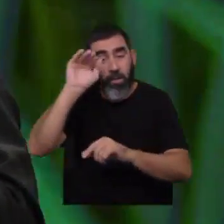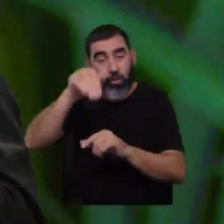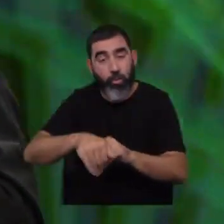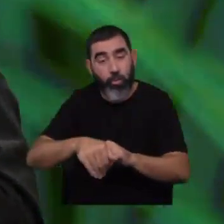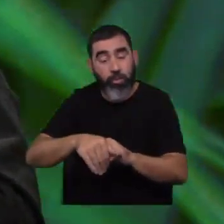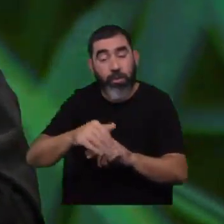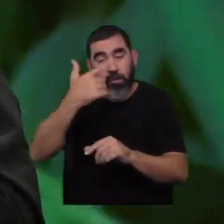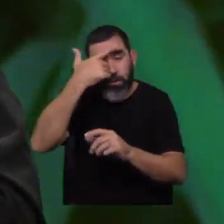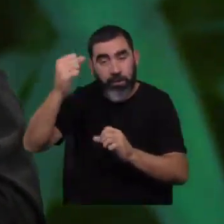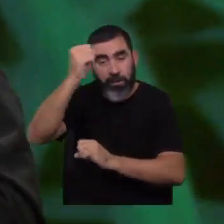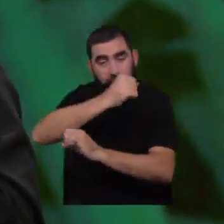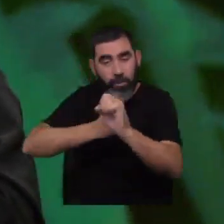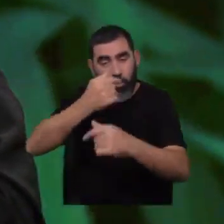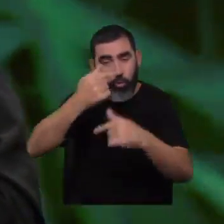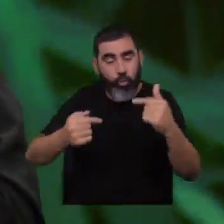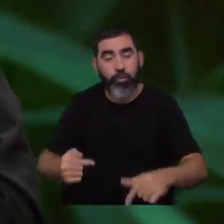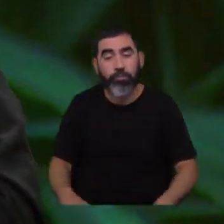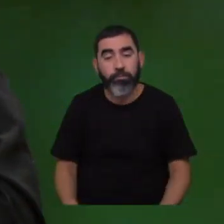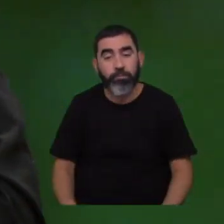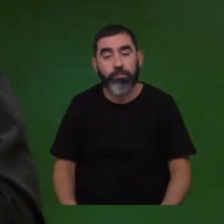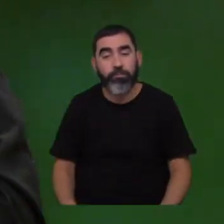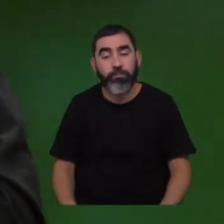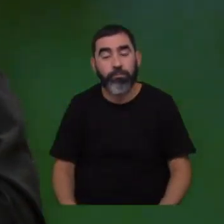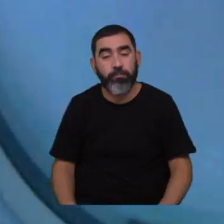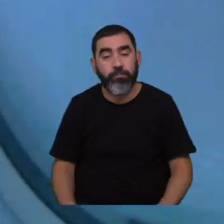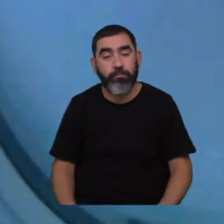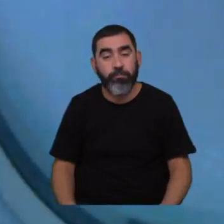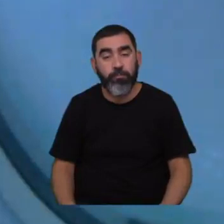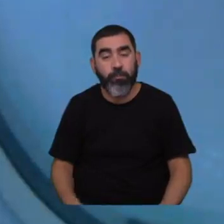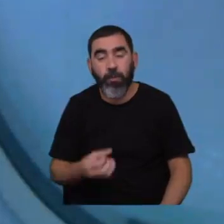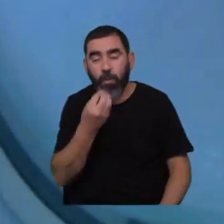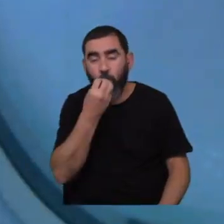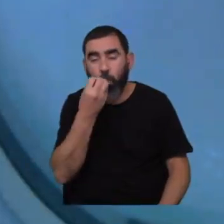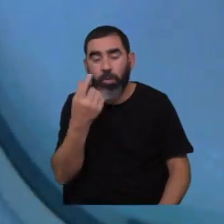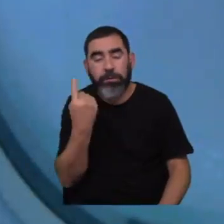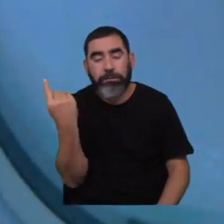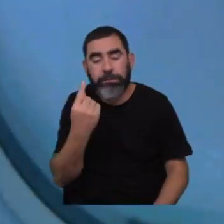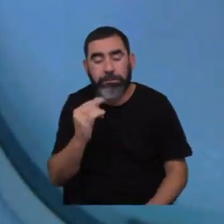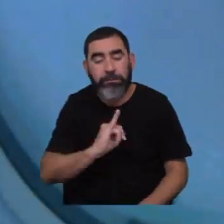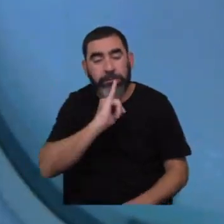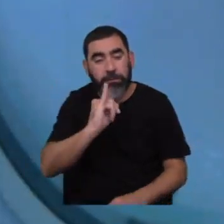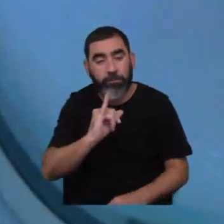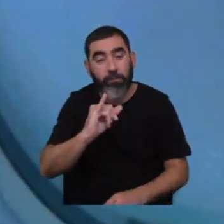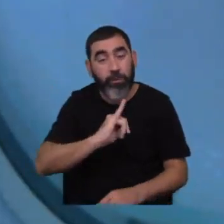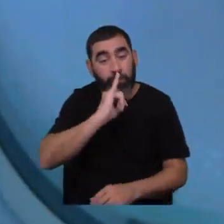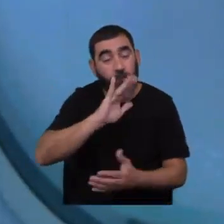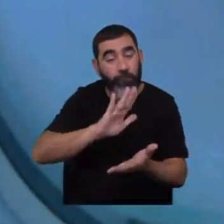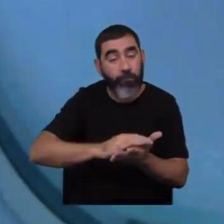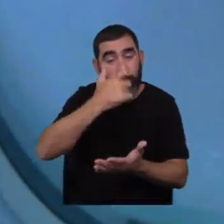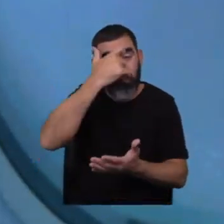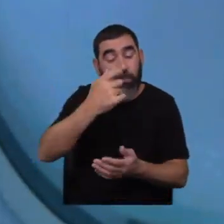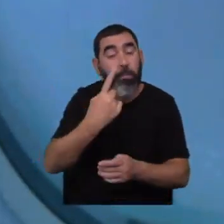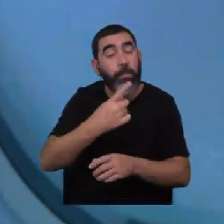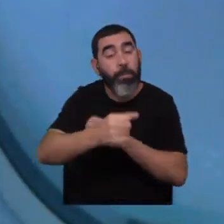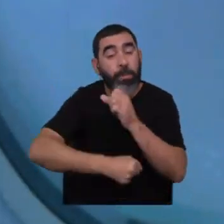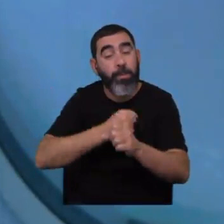centros tecnológicos y demás. Eso ha sido una muy buena experiencia. Claro, está bueno dedicar unos segundos porque, tal como dice, fue motivo de un informe sobre ciencia en el primer año